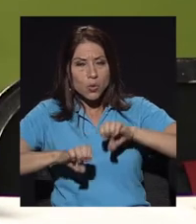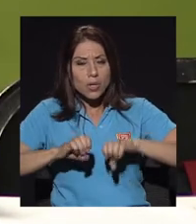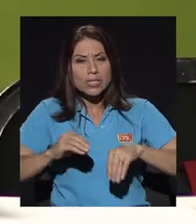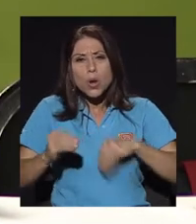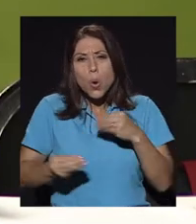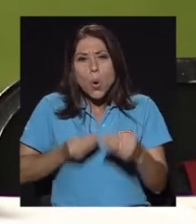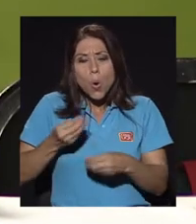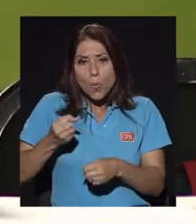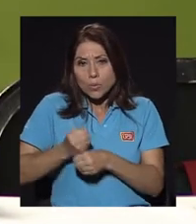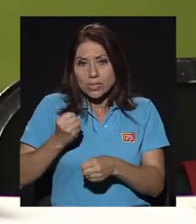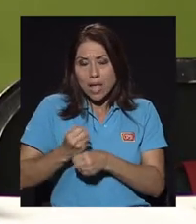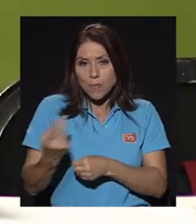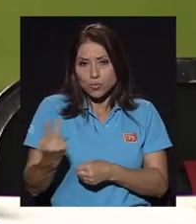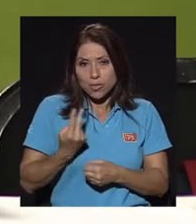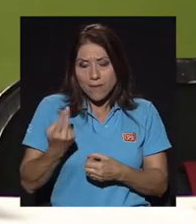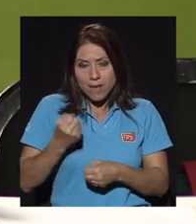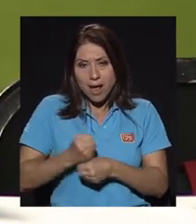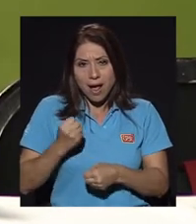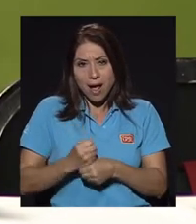trabajando. Y